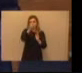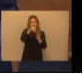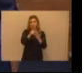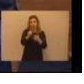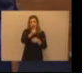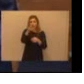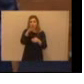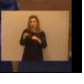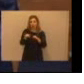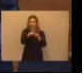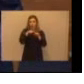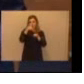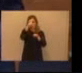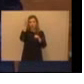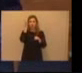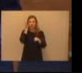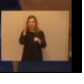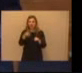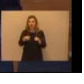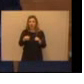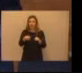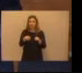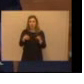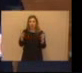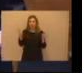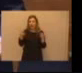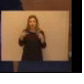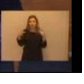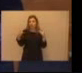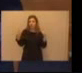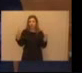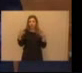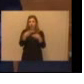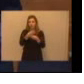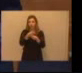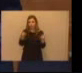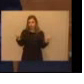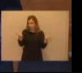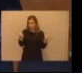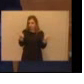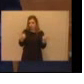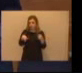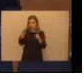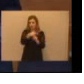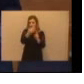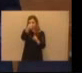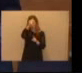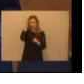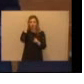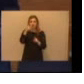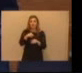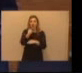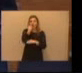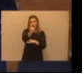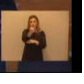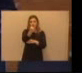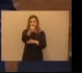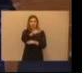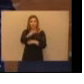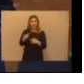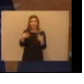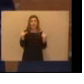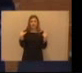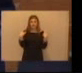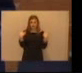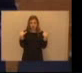para la igualdad de mujeres y hombres y erradicación de la violencia de género. Y al hablar de las medidas de apoyo y asistencia a las víctimas, he